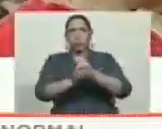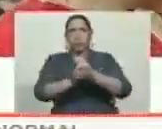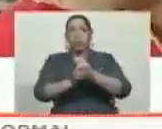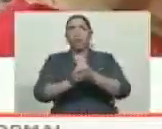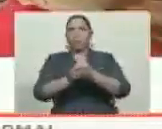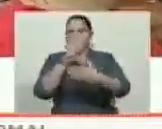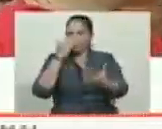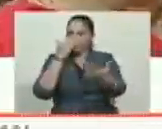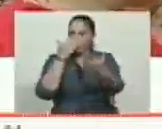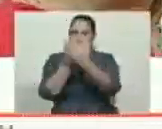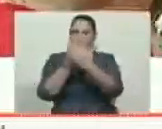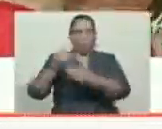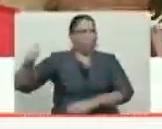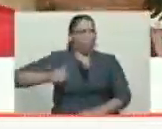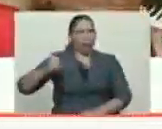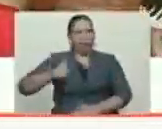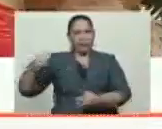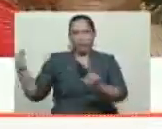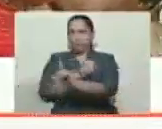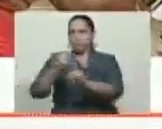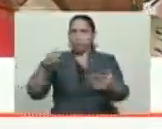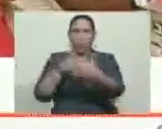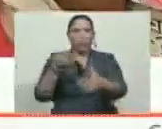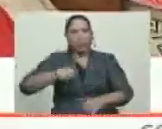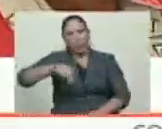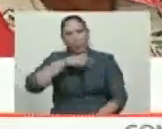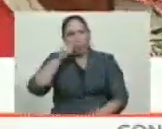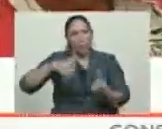enfrentar cualquier agresión contra nuestro pueblo.